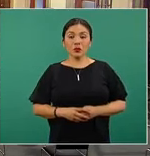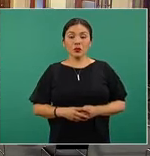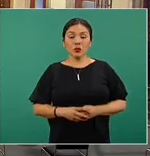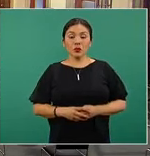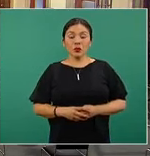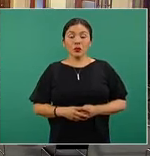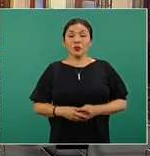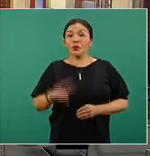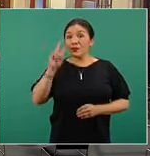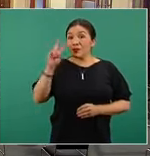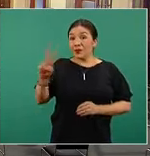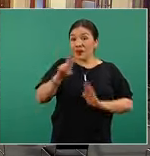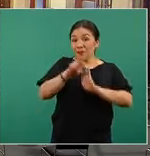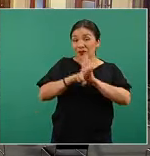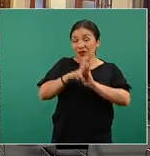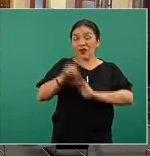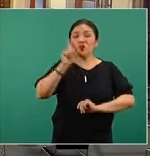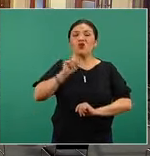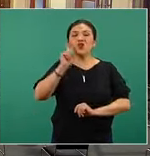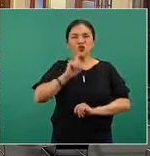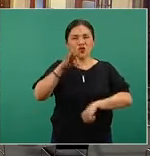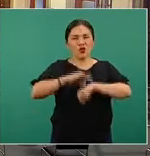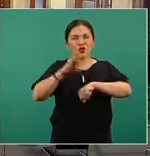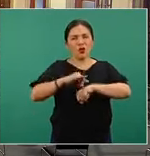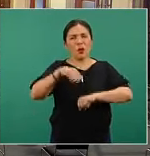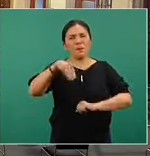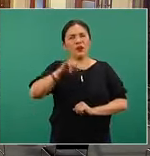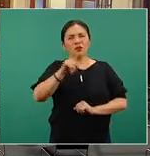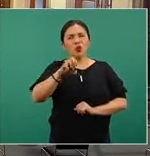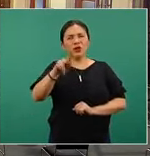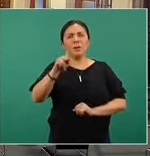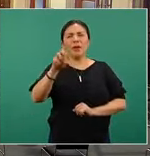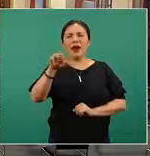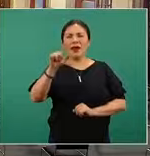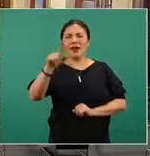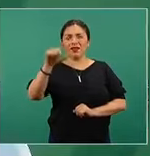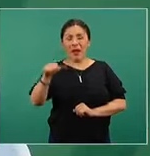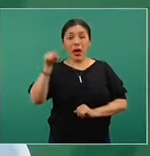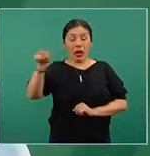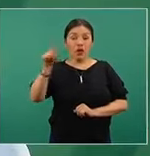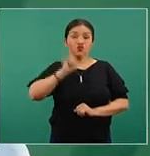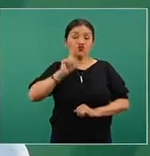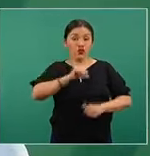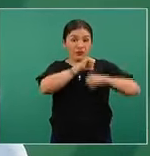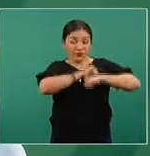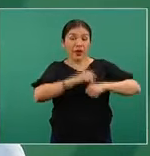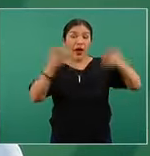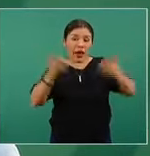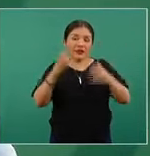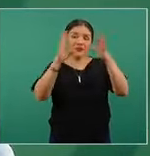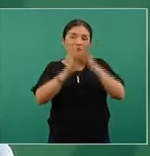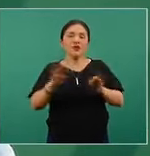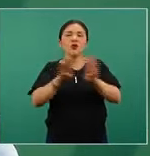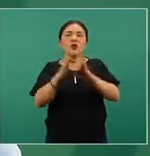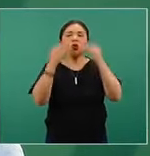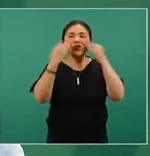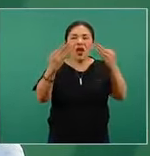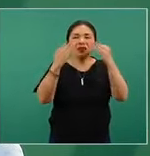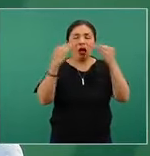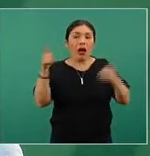en este vídeo de la doctora mi suerte peralta ordóñez ella es quien justo hace alusión a este testimonio